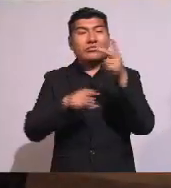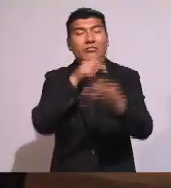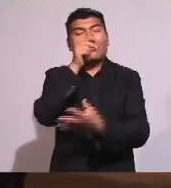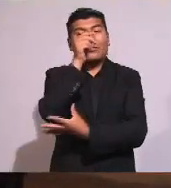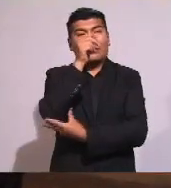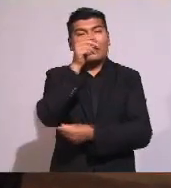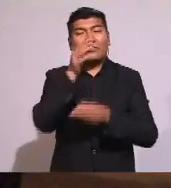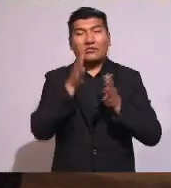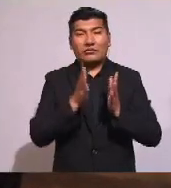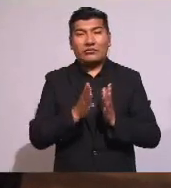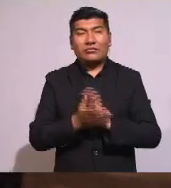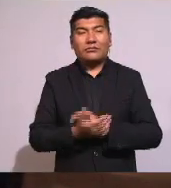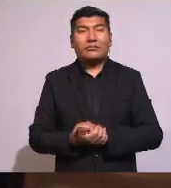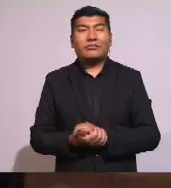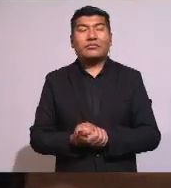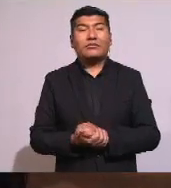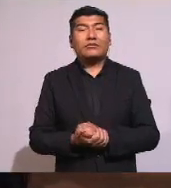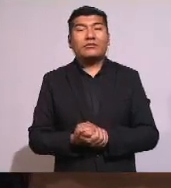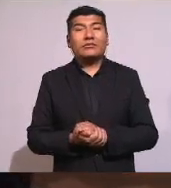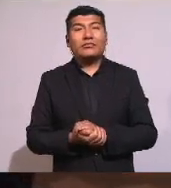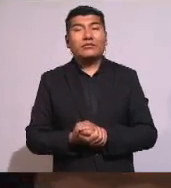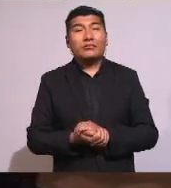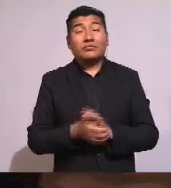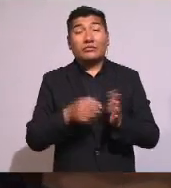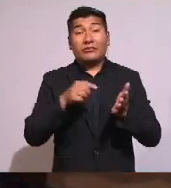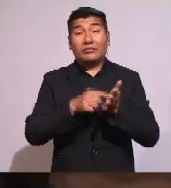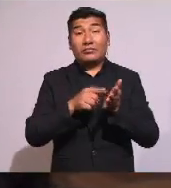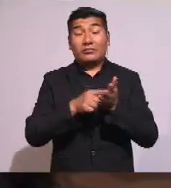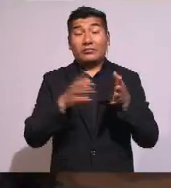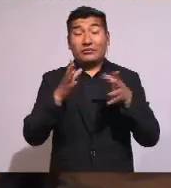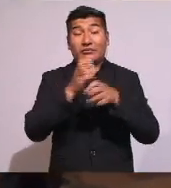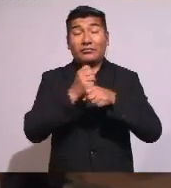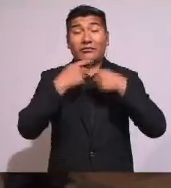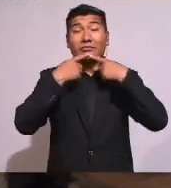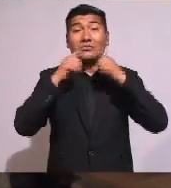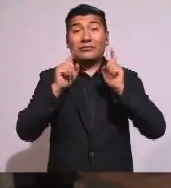Esta ha sido la homilía en voz de Monseñor.